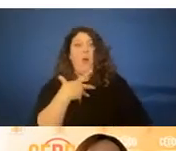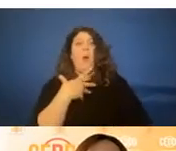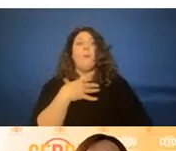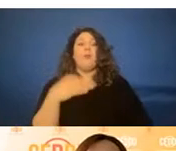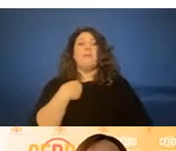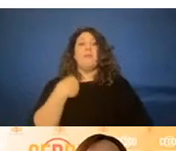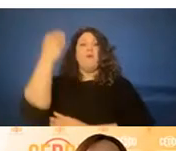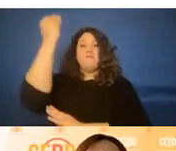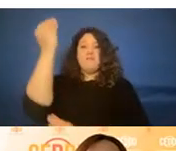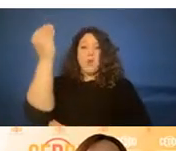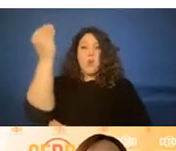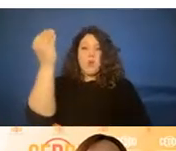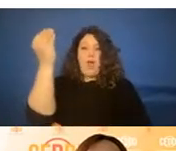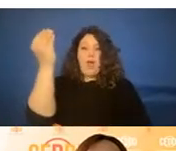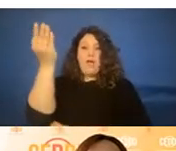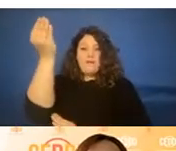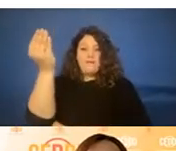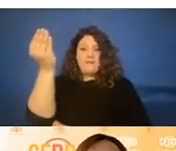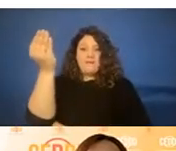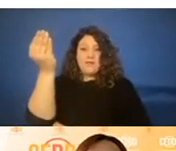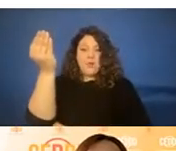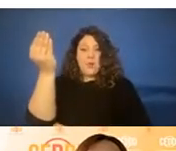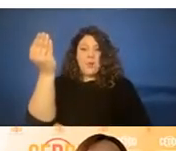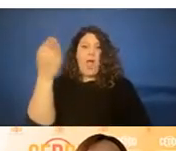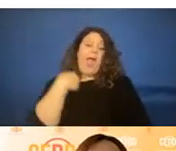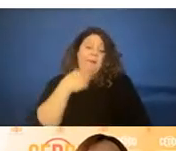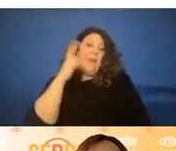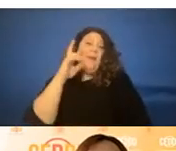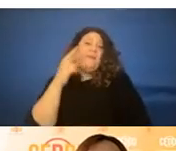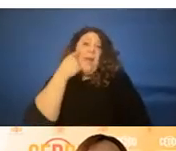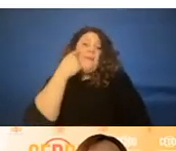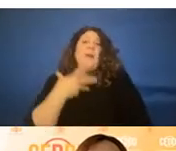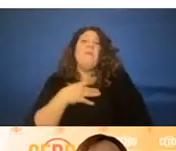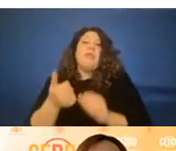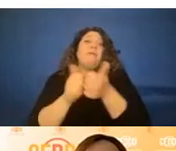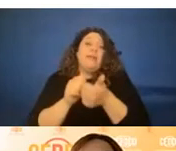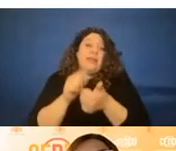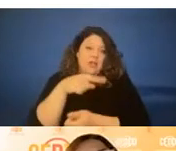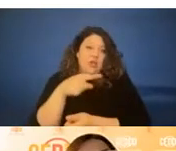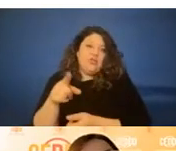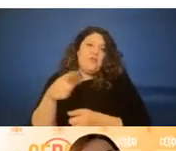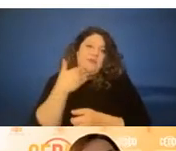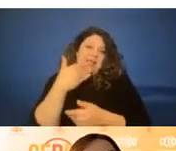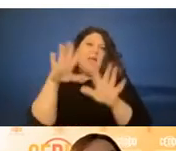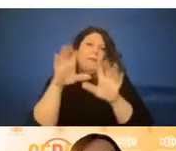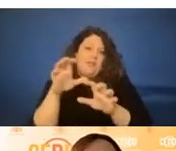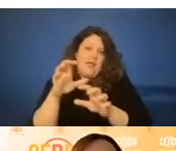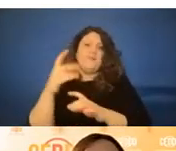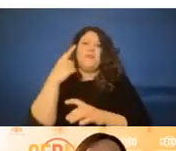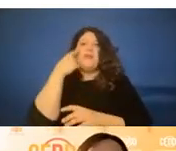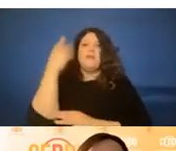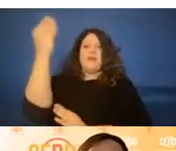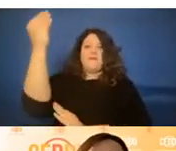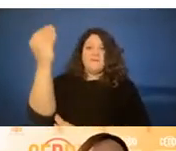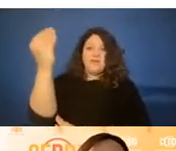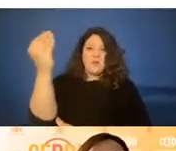puedan imitar. Tengo que ver si ellos pueden, eso se hace a través de aprendizaje, y entonces la